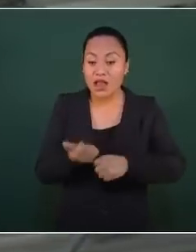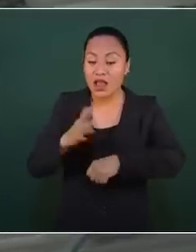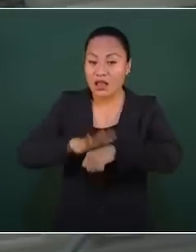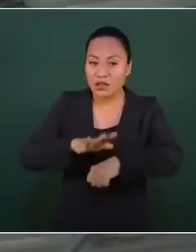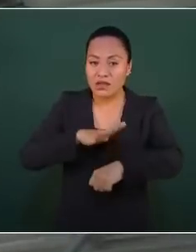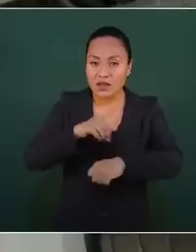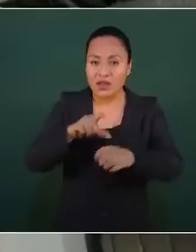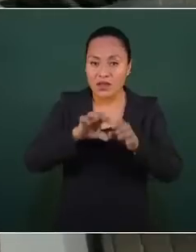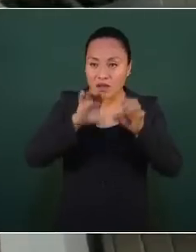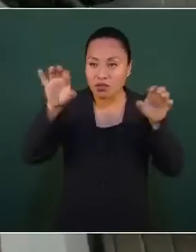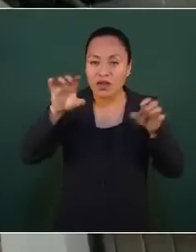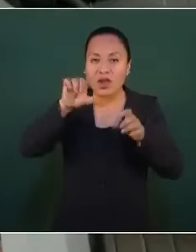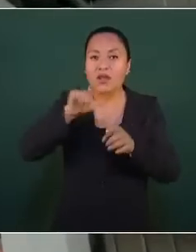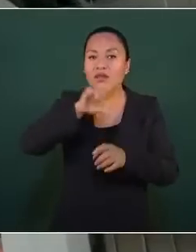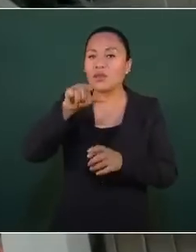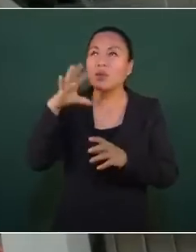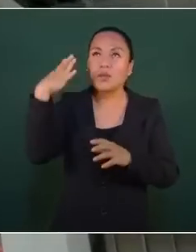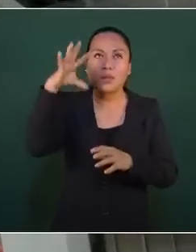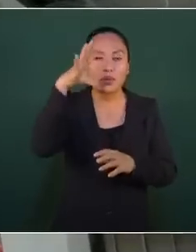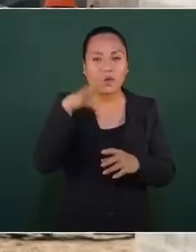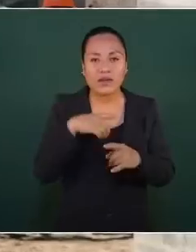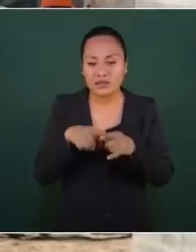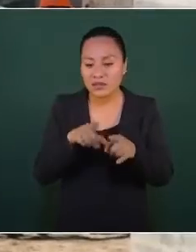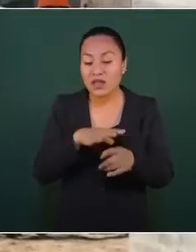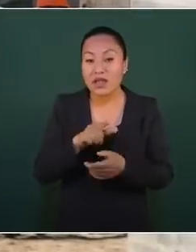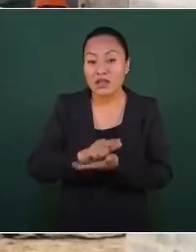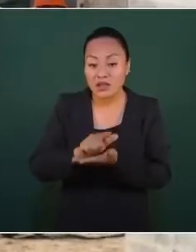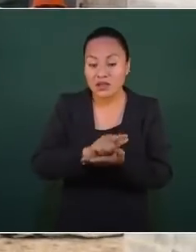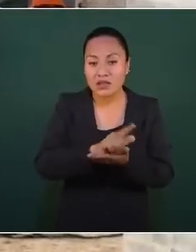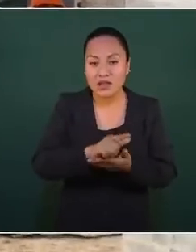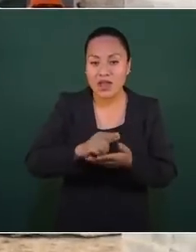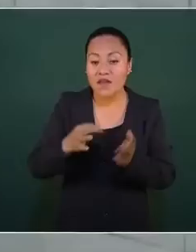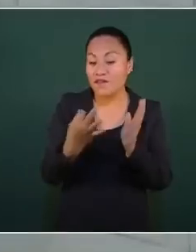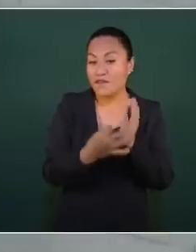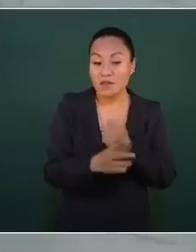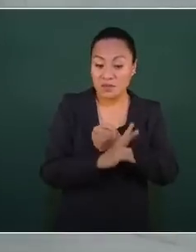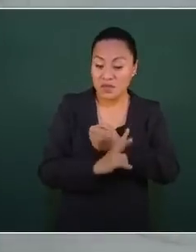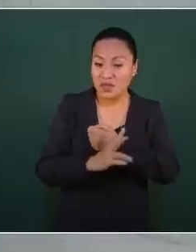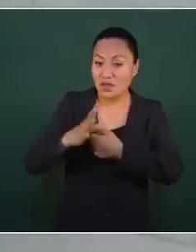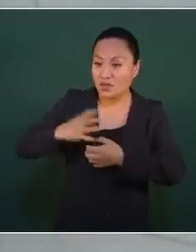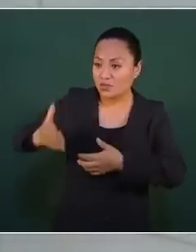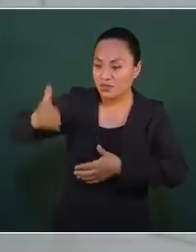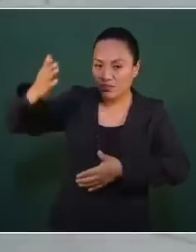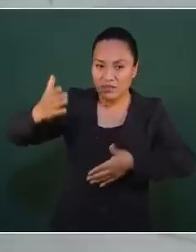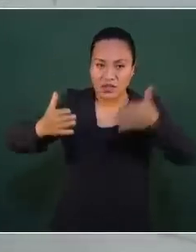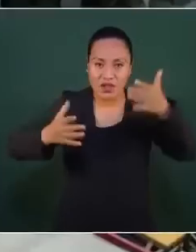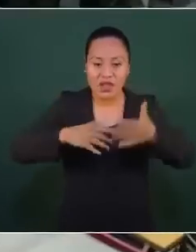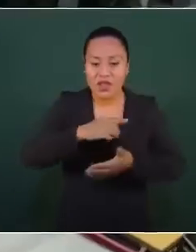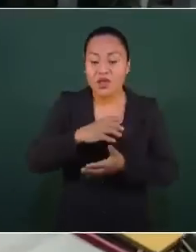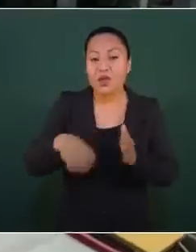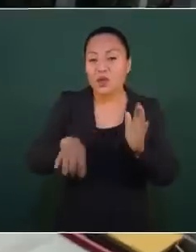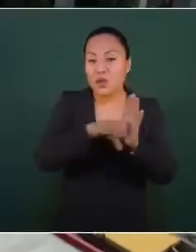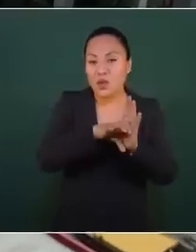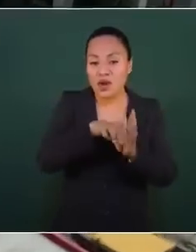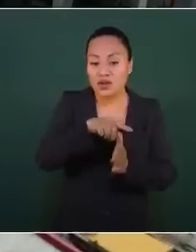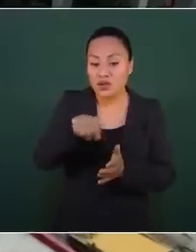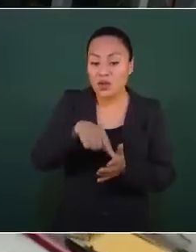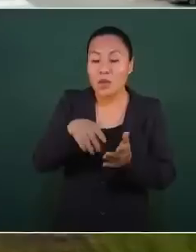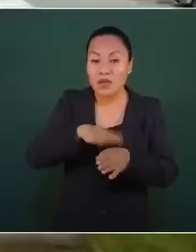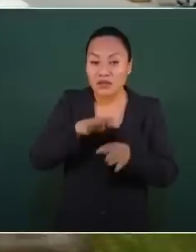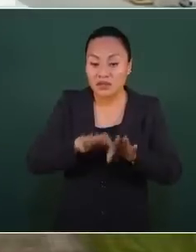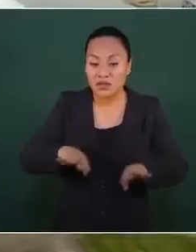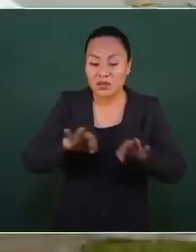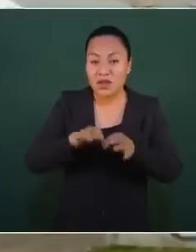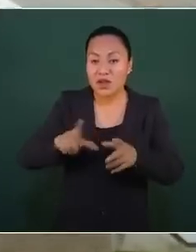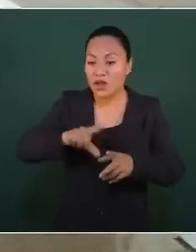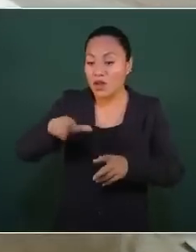de ductos de aire acondicionado y cableado de salida. Se colocan cristales en las fachadas principales del cuarto de control central y del edificio contra incendio.